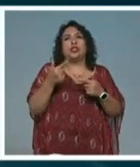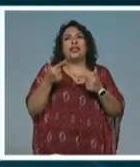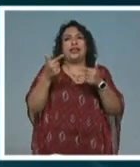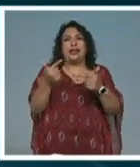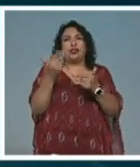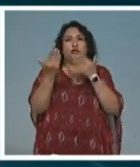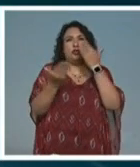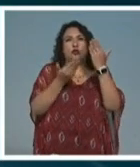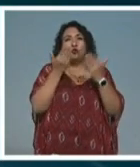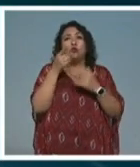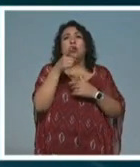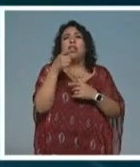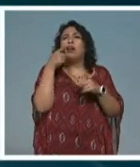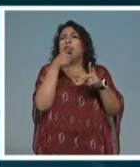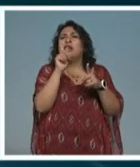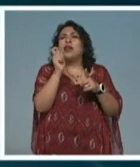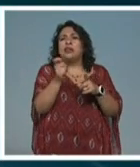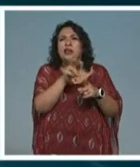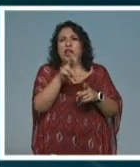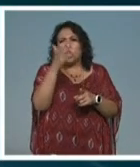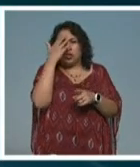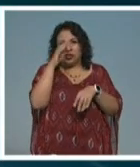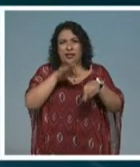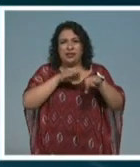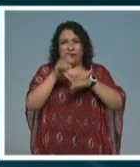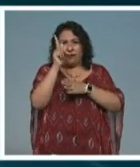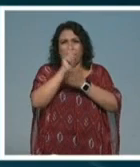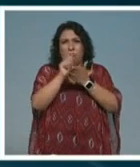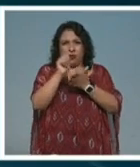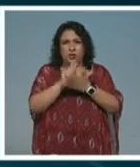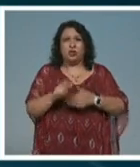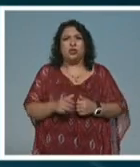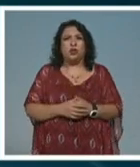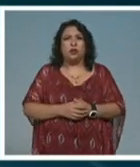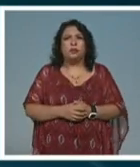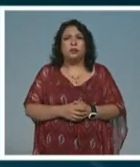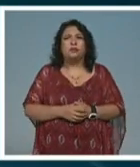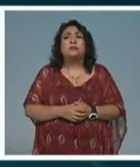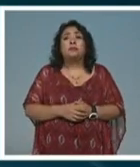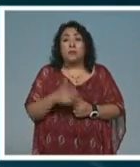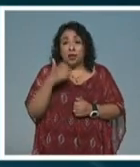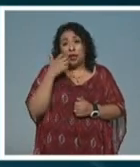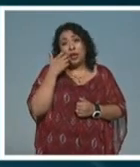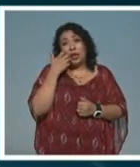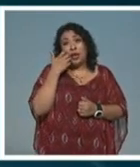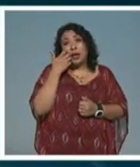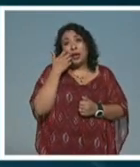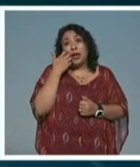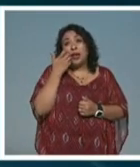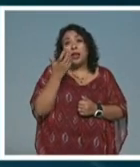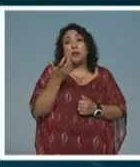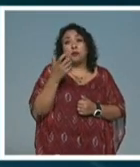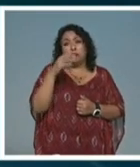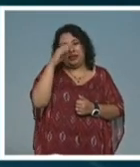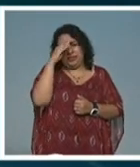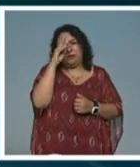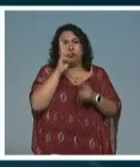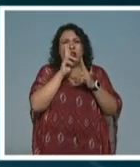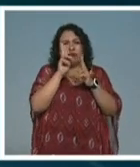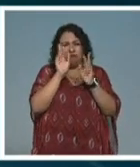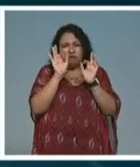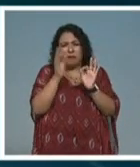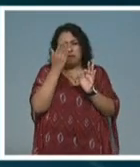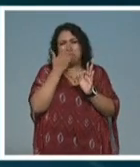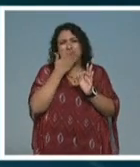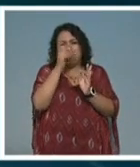generaciones de estudiantes con el propósito de reconocer el trabajo del escritor. Y creemos que narrar una buena historia, escribir una buena historia